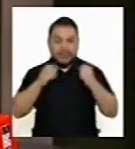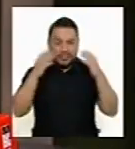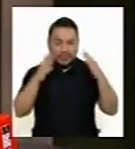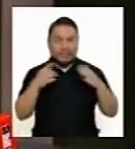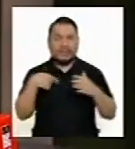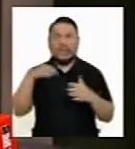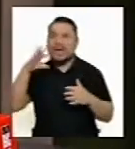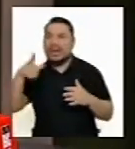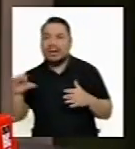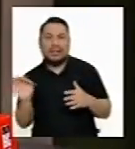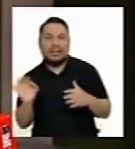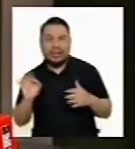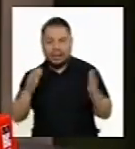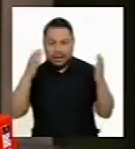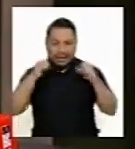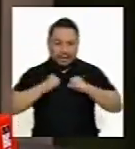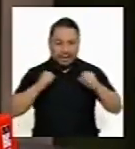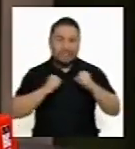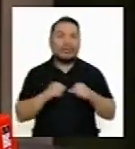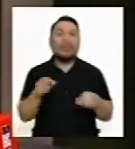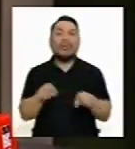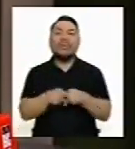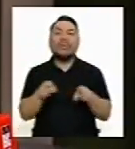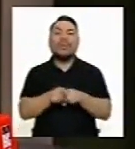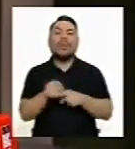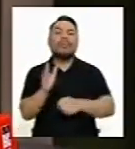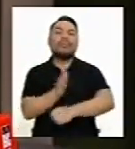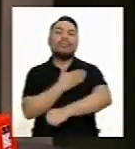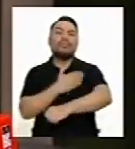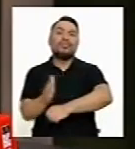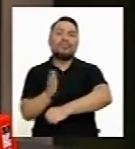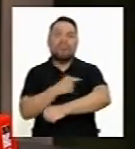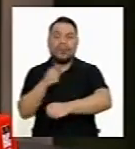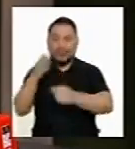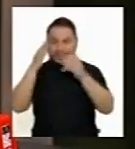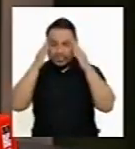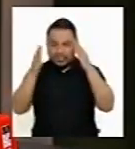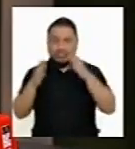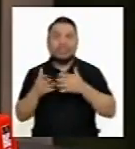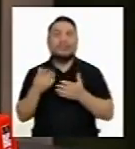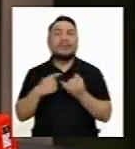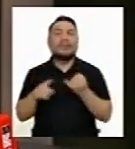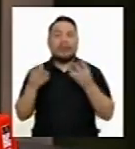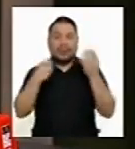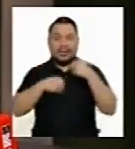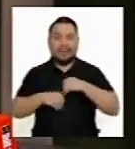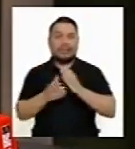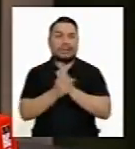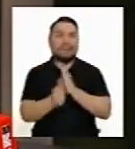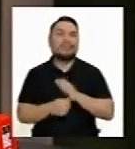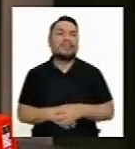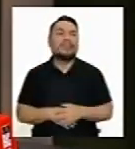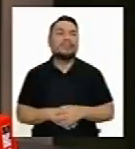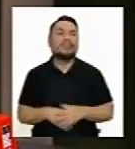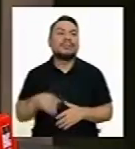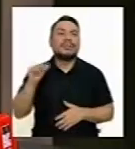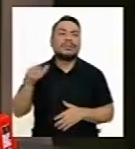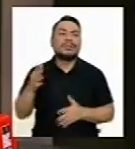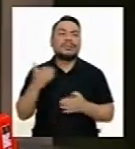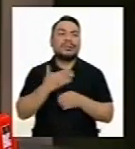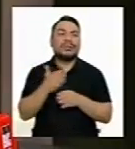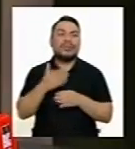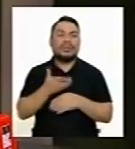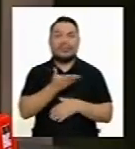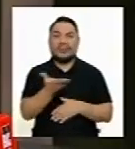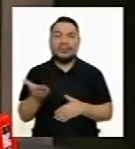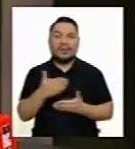alguna incidencia delictiva. Lo mismo con la música, porque están concentrados, desarrollan otro tipo tipo de habilidades. Señor Martel, queremos compartir